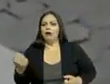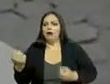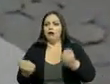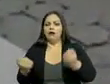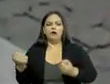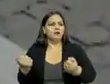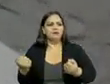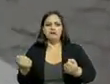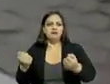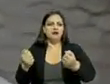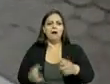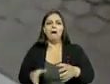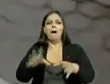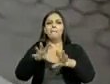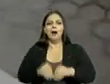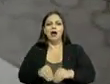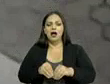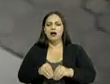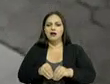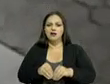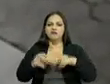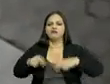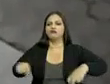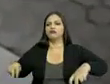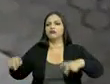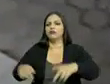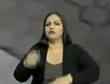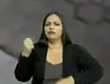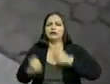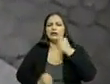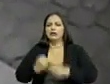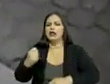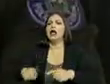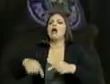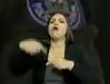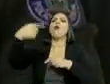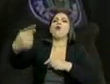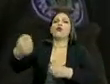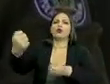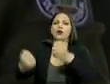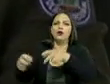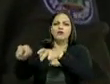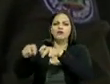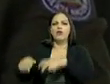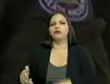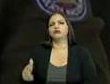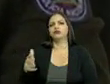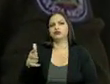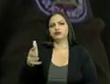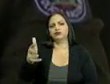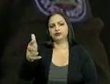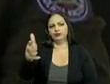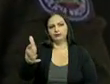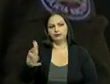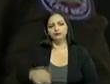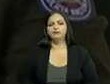tomando otro vehículo que sospechamos que también era parte del sistema y lo aprovecharon para